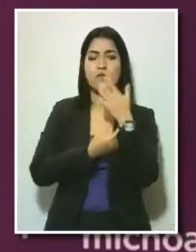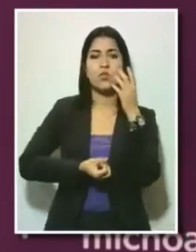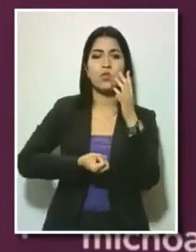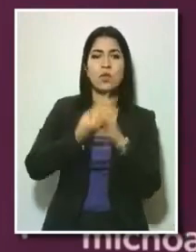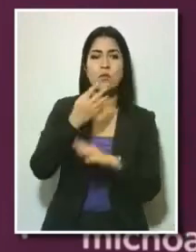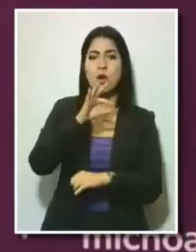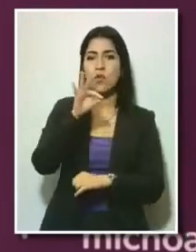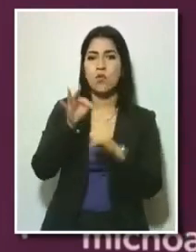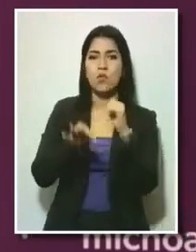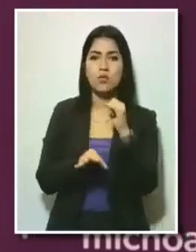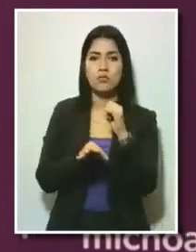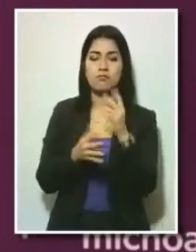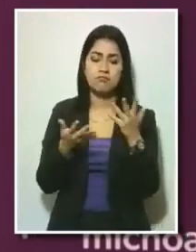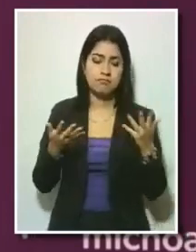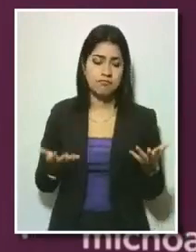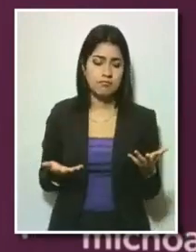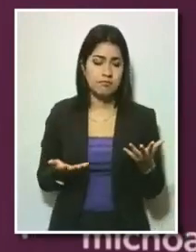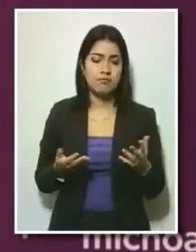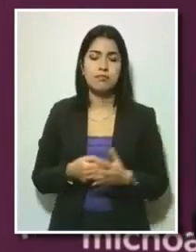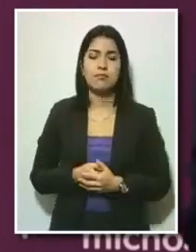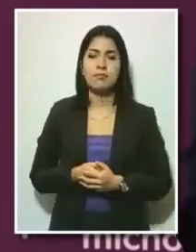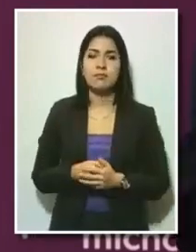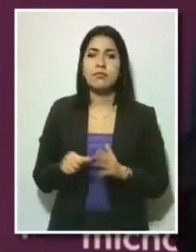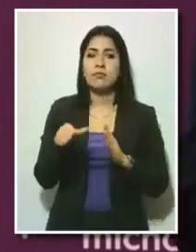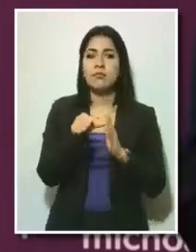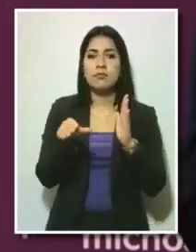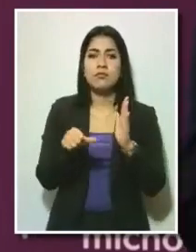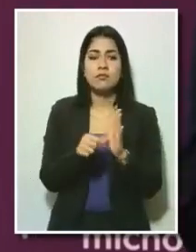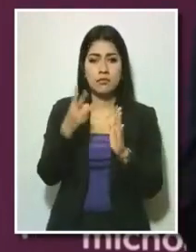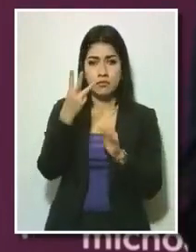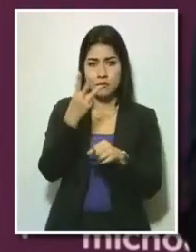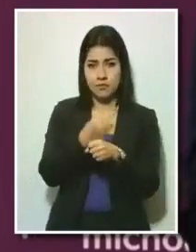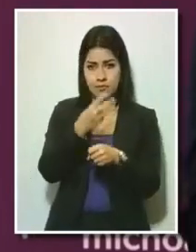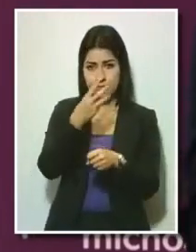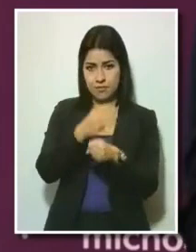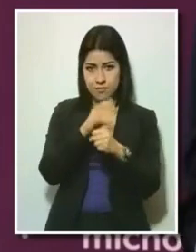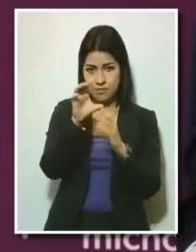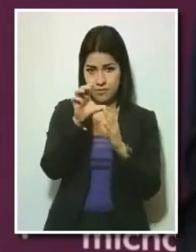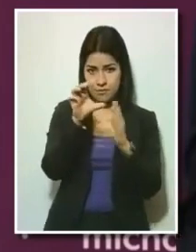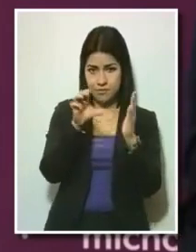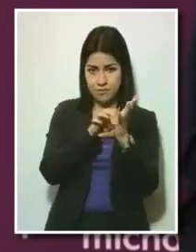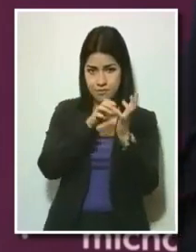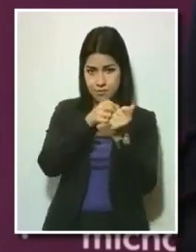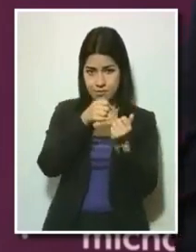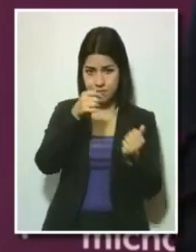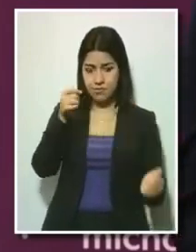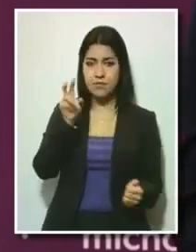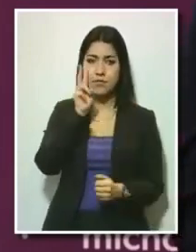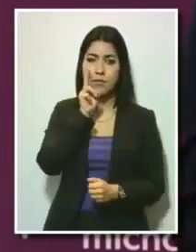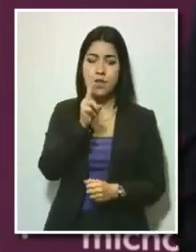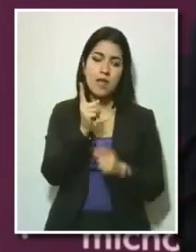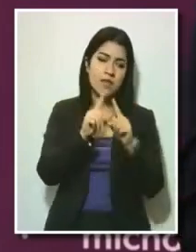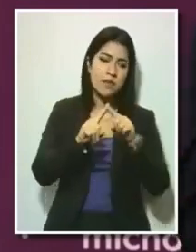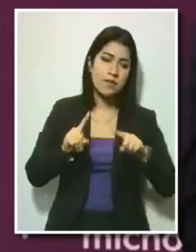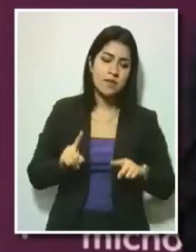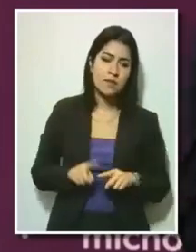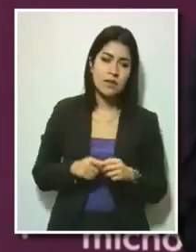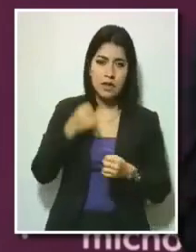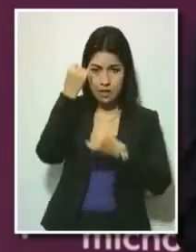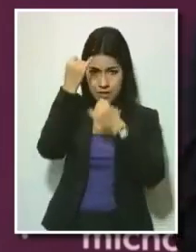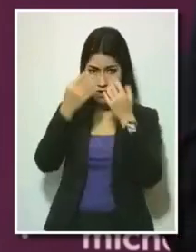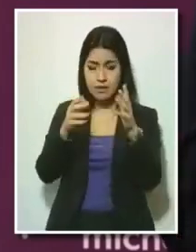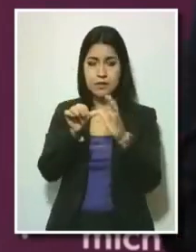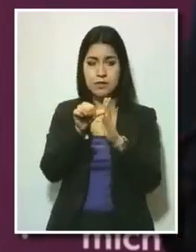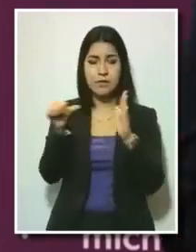finalizo con el planteamiento del artículo 3, porque también hoy escuchaba que van a haber una controversia sobre el